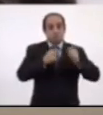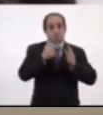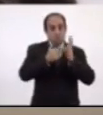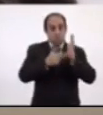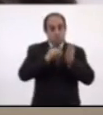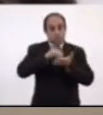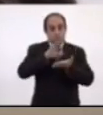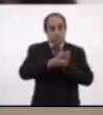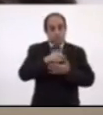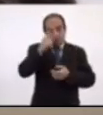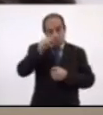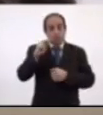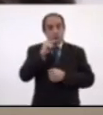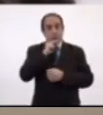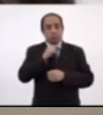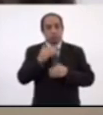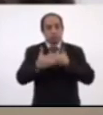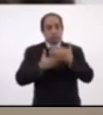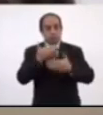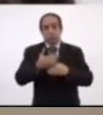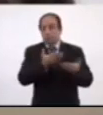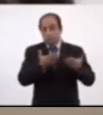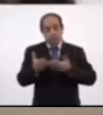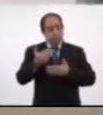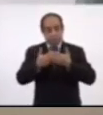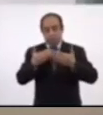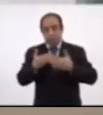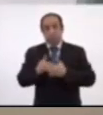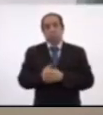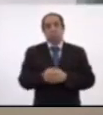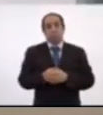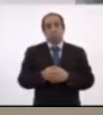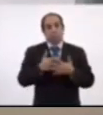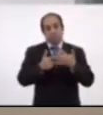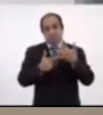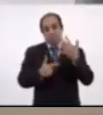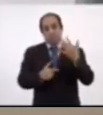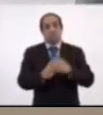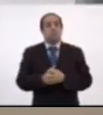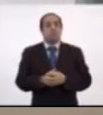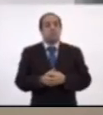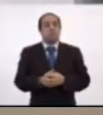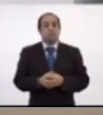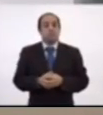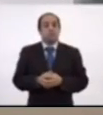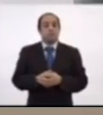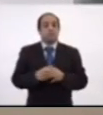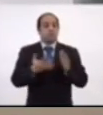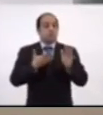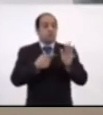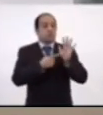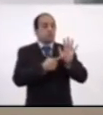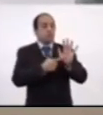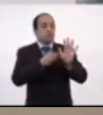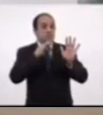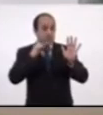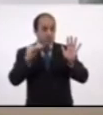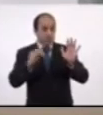de cita para agilizar el proceso, no llegues antes de la hora, etcétera, etcétera, etcétera. Aquí está mi mensaje SMS.